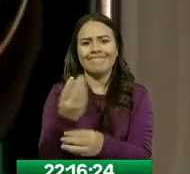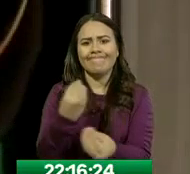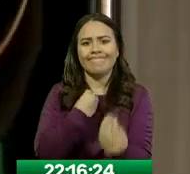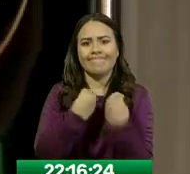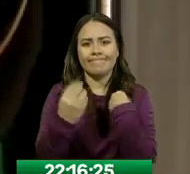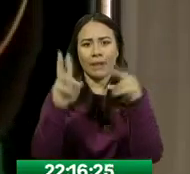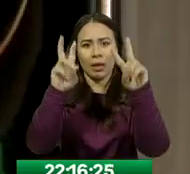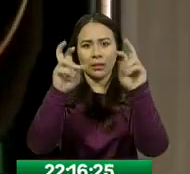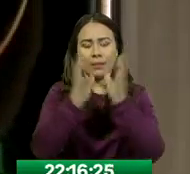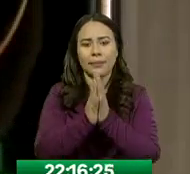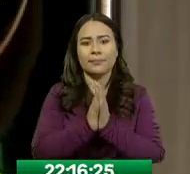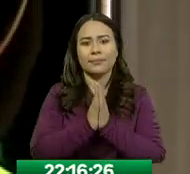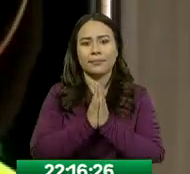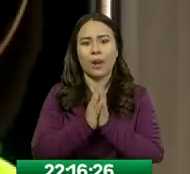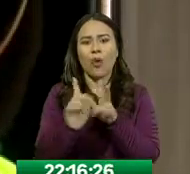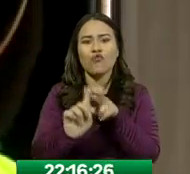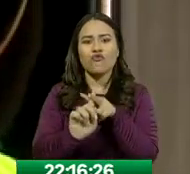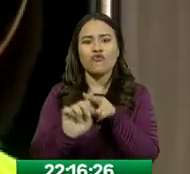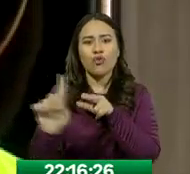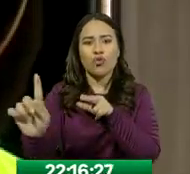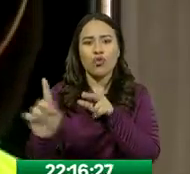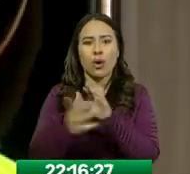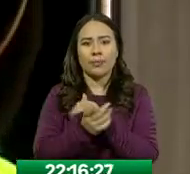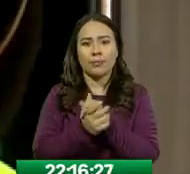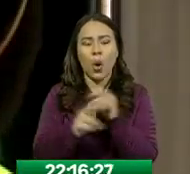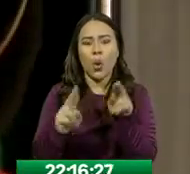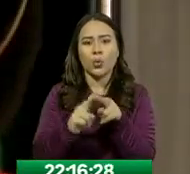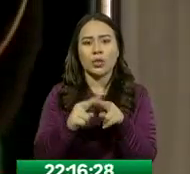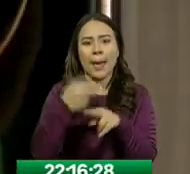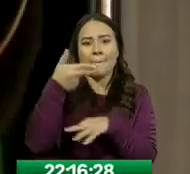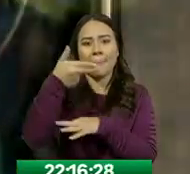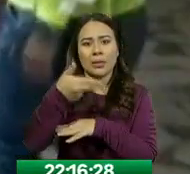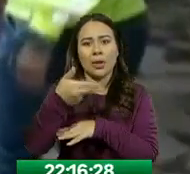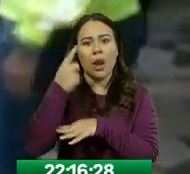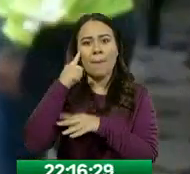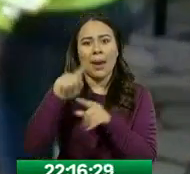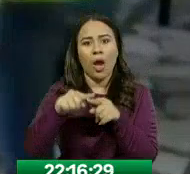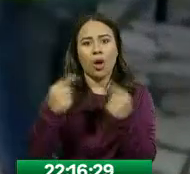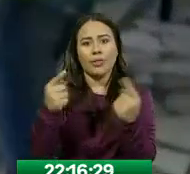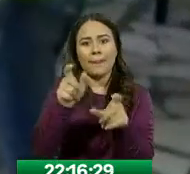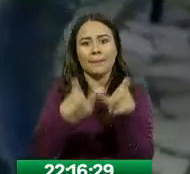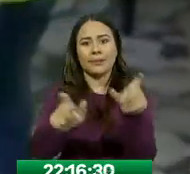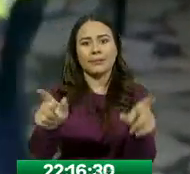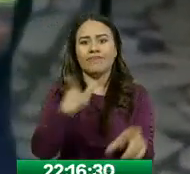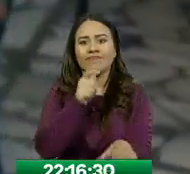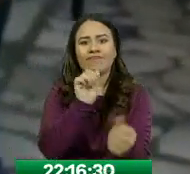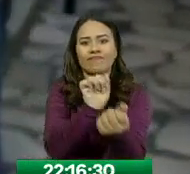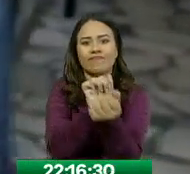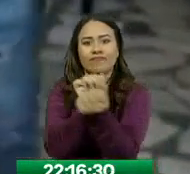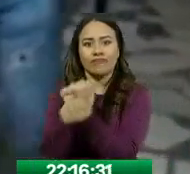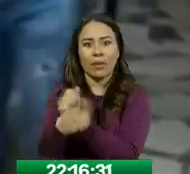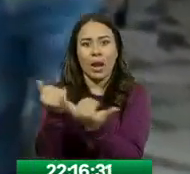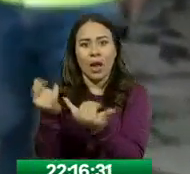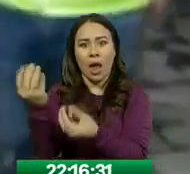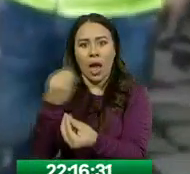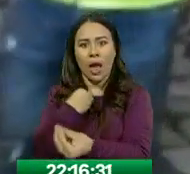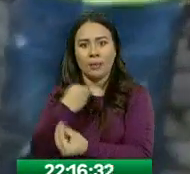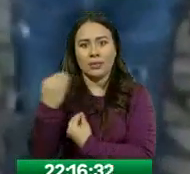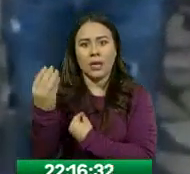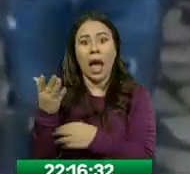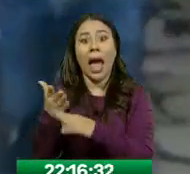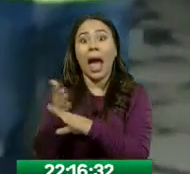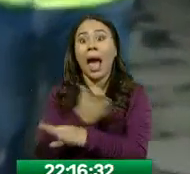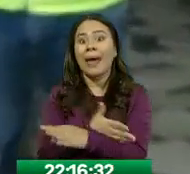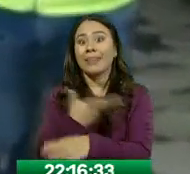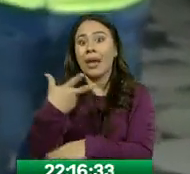tema de la huida y la utilización del arma de fuego en contra de la ciudadanía. La captura de los sospechosos fue en flagrancia. Antes que se vayan